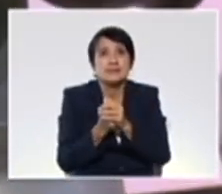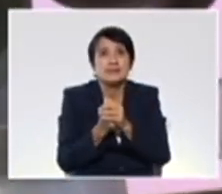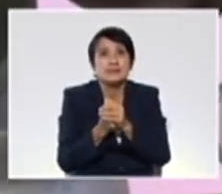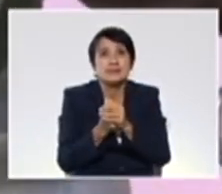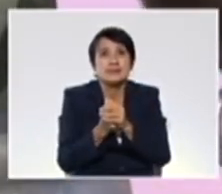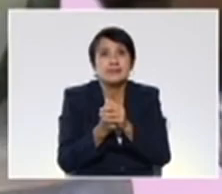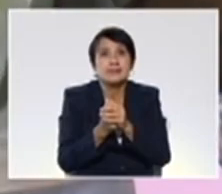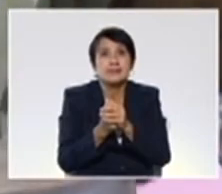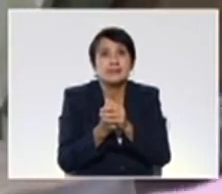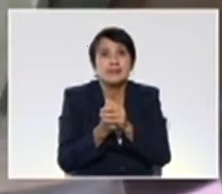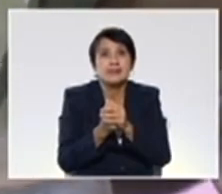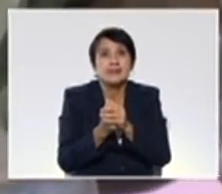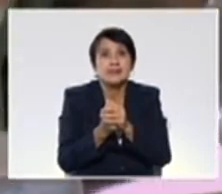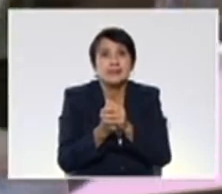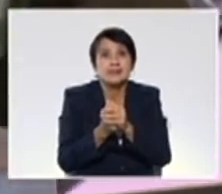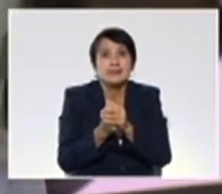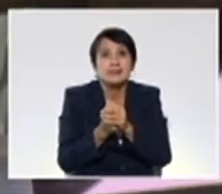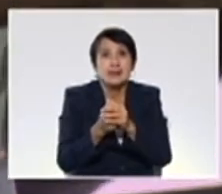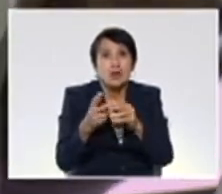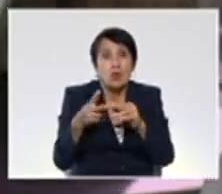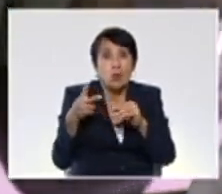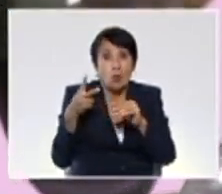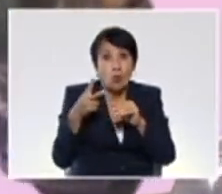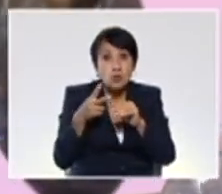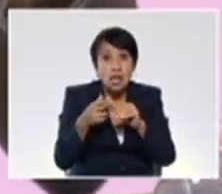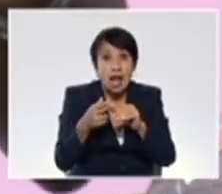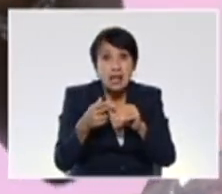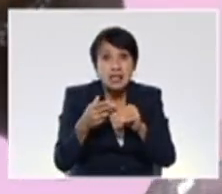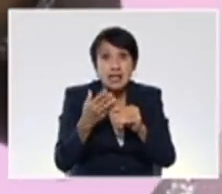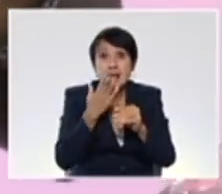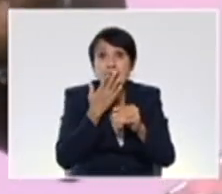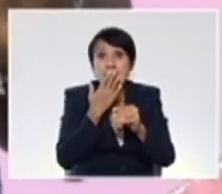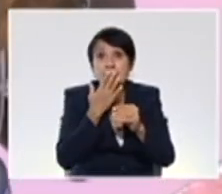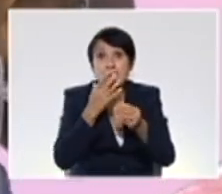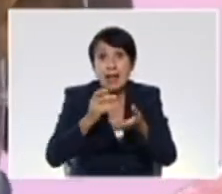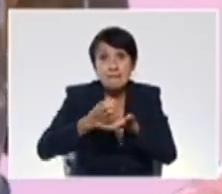y vamos a cortar el envase plástico